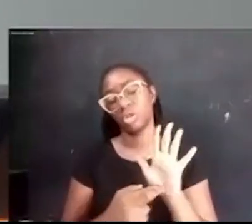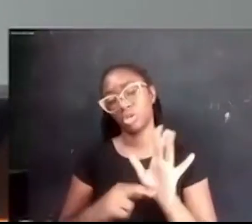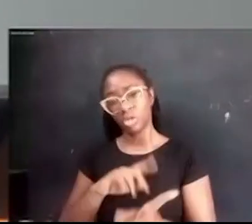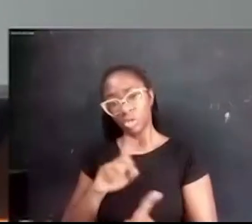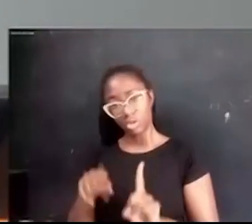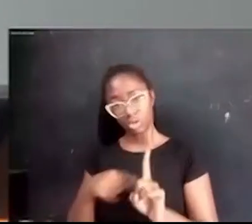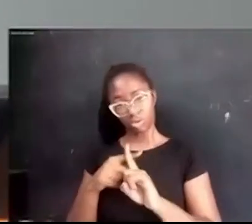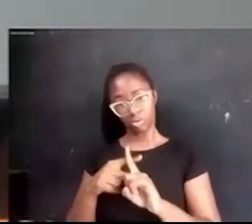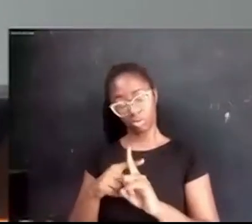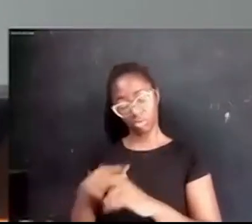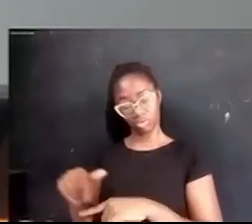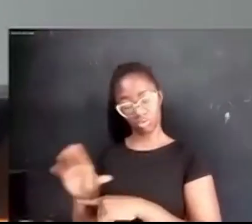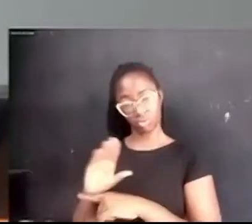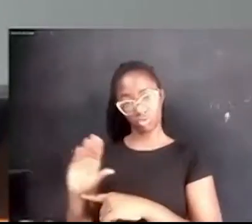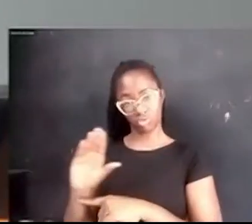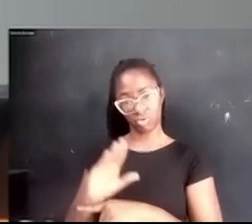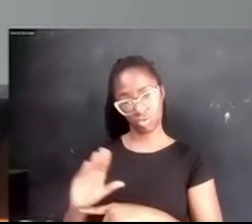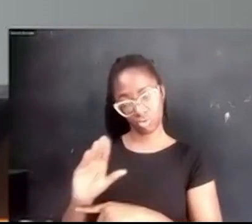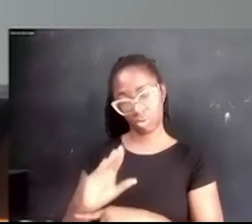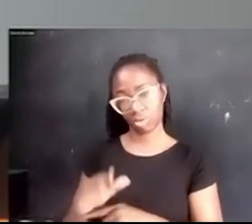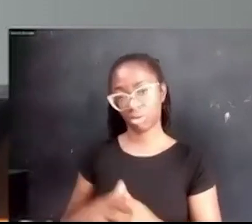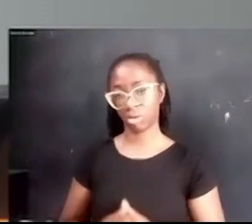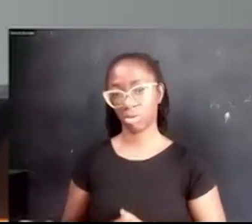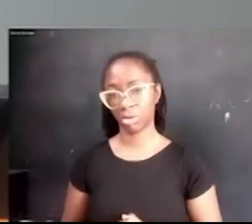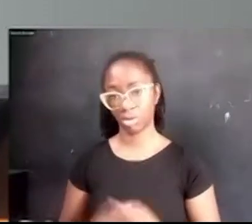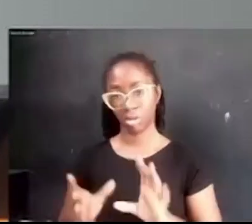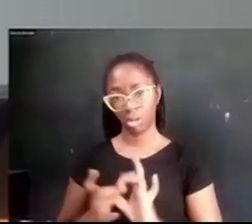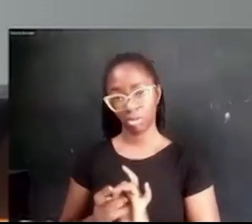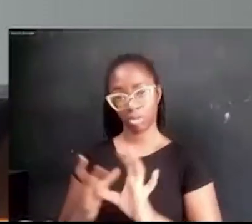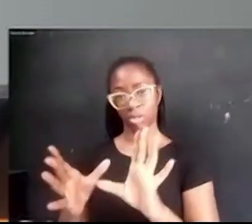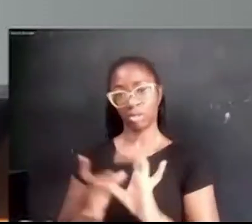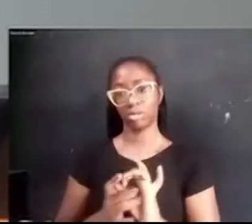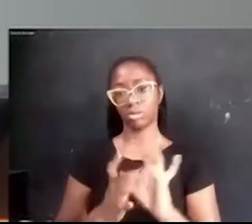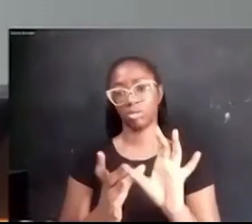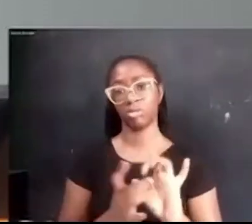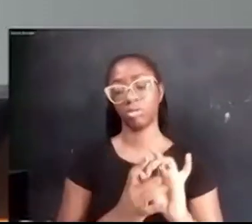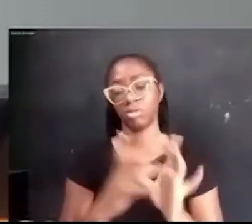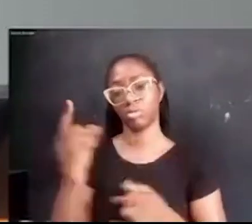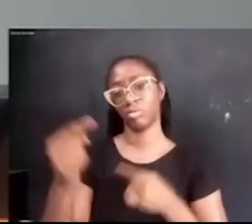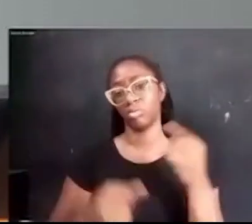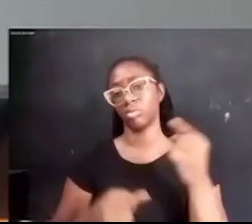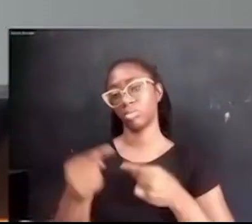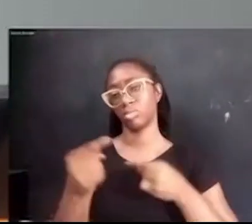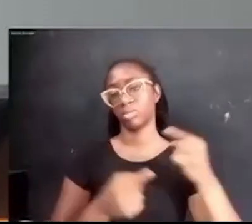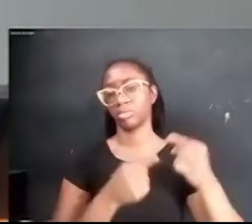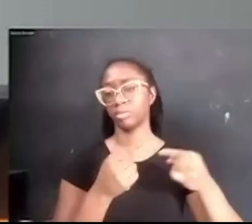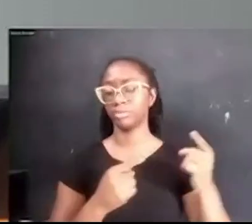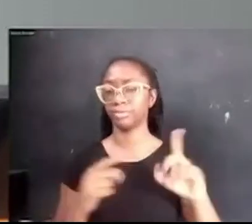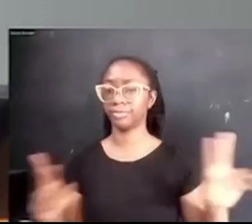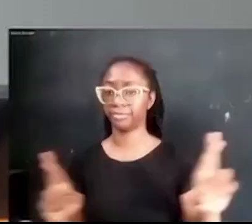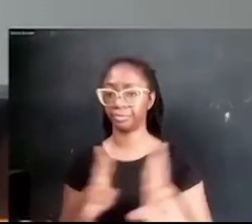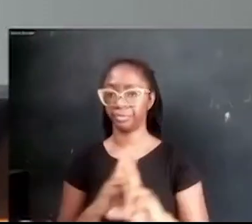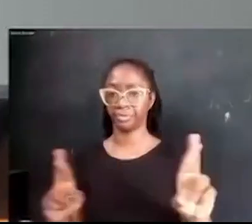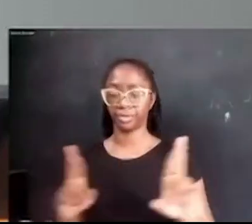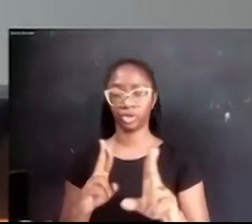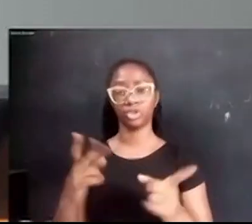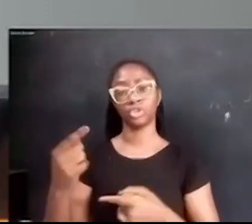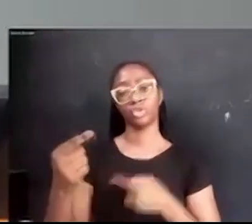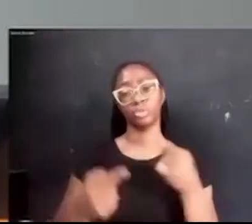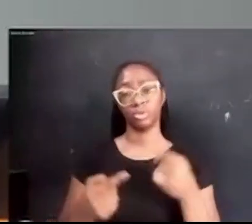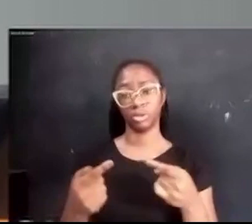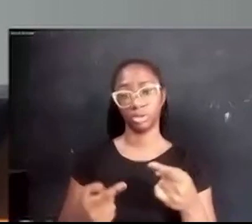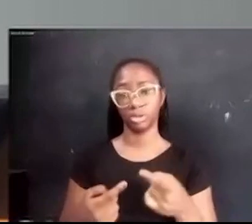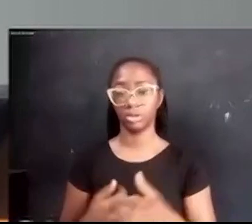limitan la cultura, que limitan las posibilidades políticas, la imaginación política. Y eso me conduce